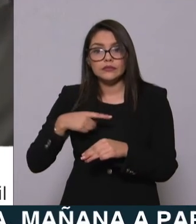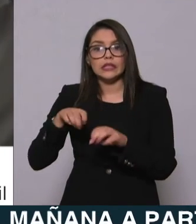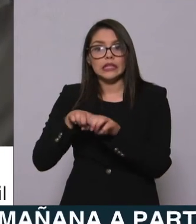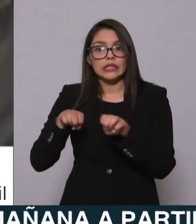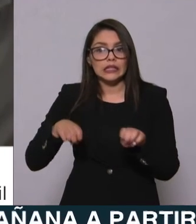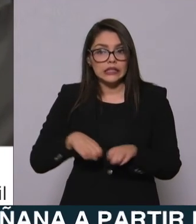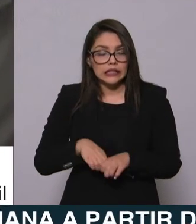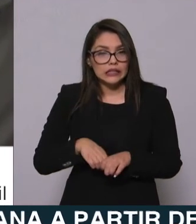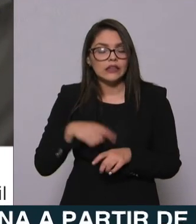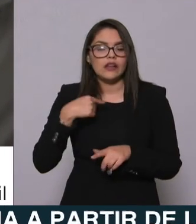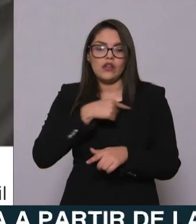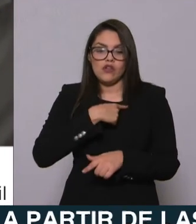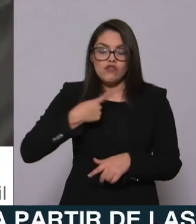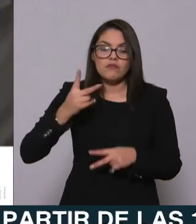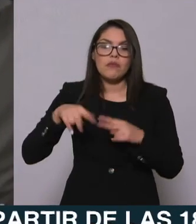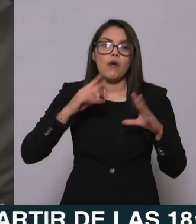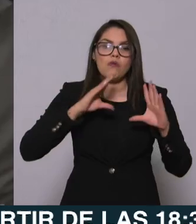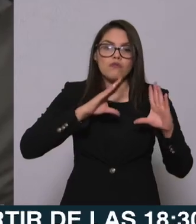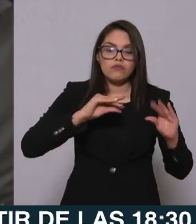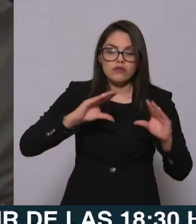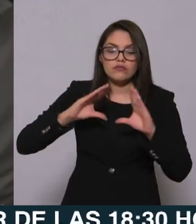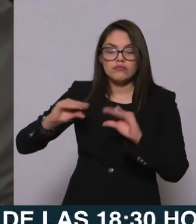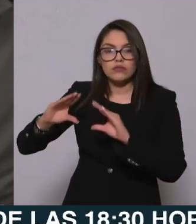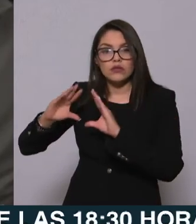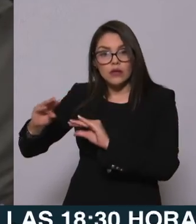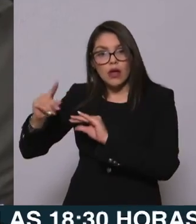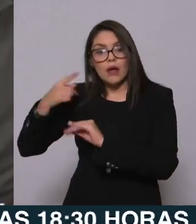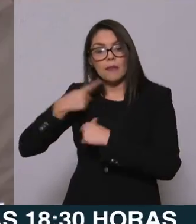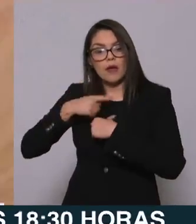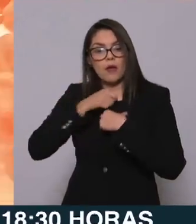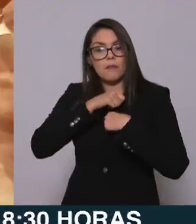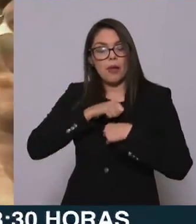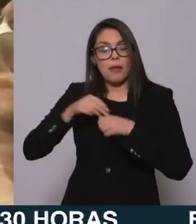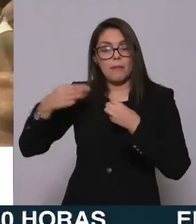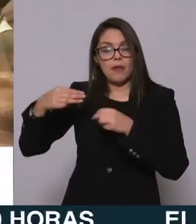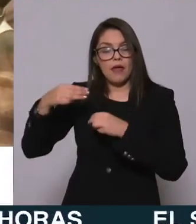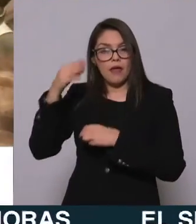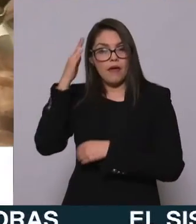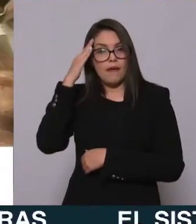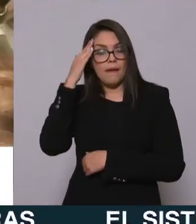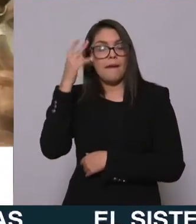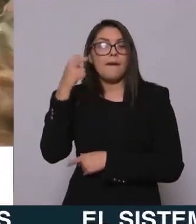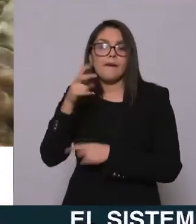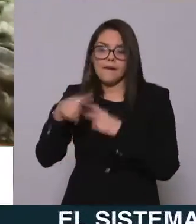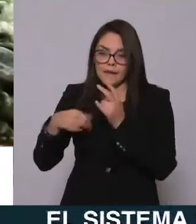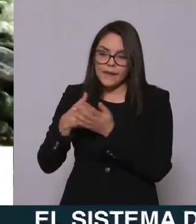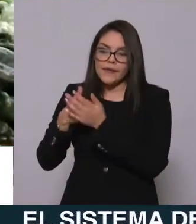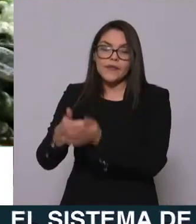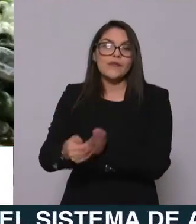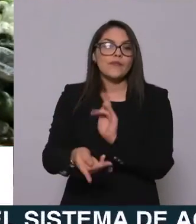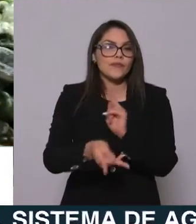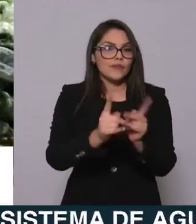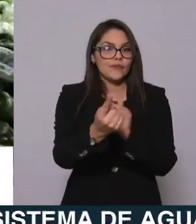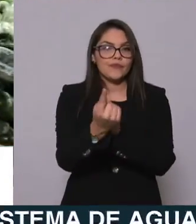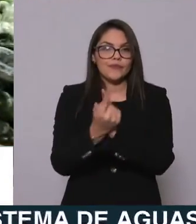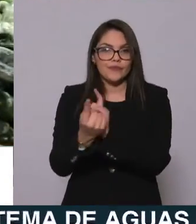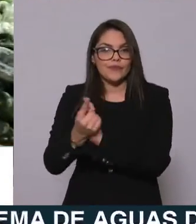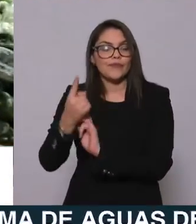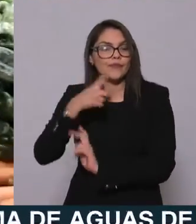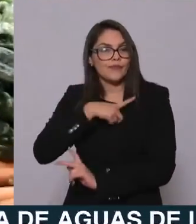se les va a brindar capacitación a los administradores de los mercados también. Alberto Álvarez Santana, 21 Noticias.